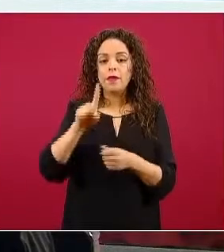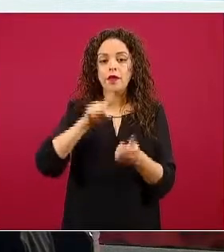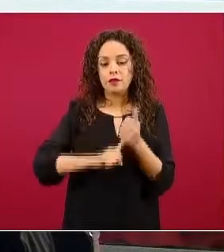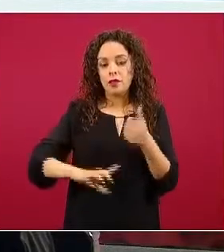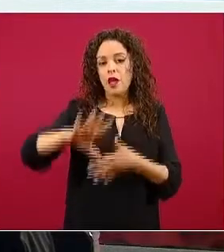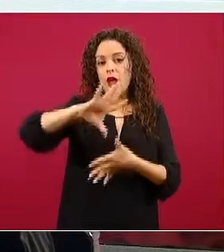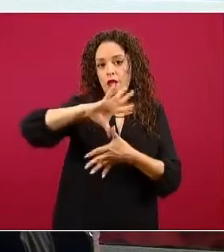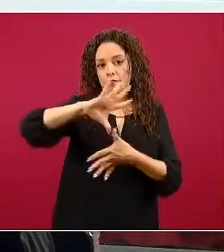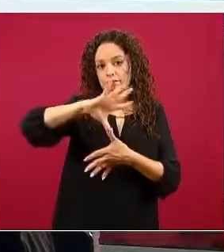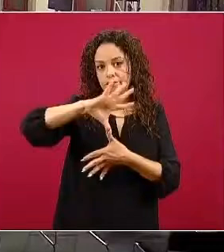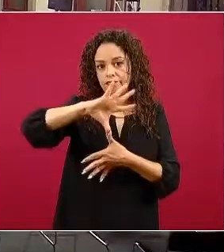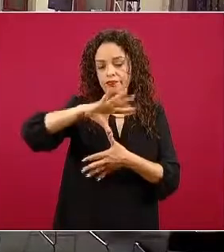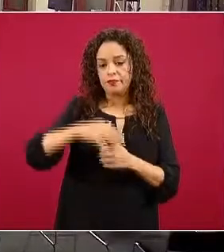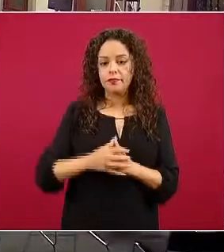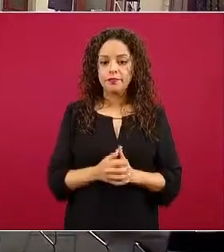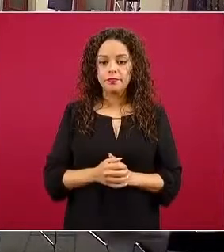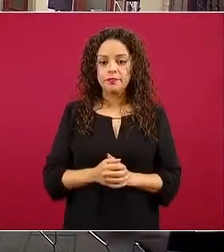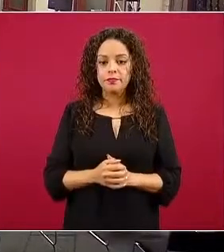continente americano.